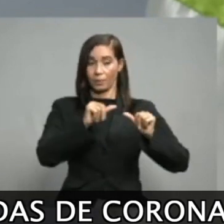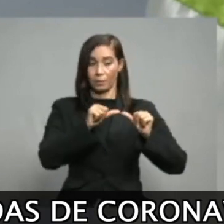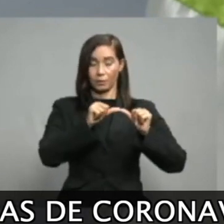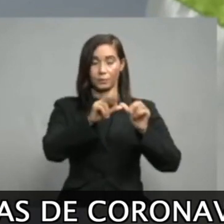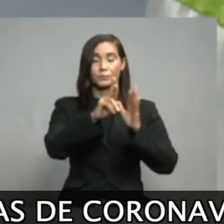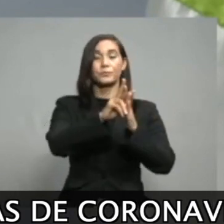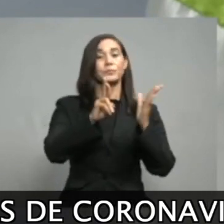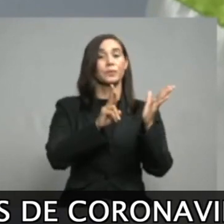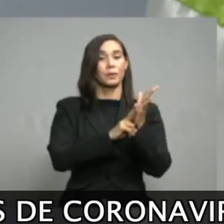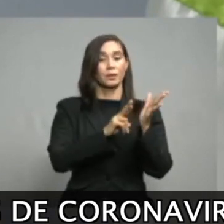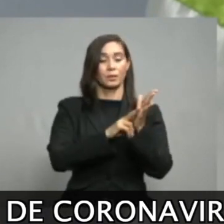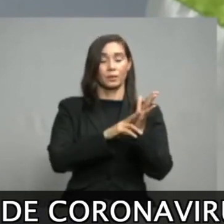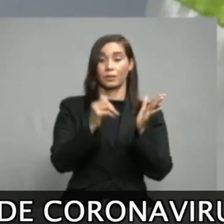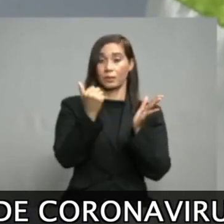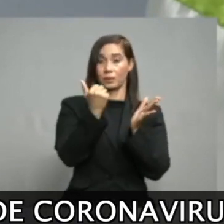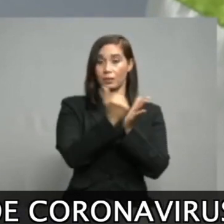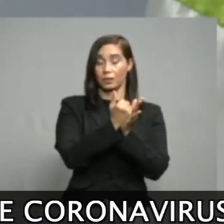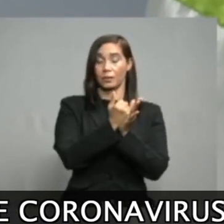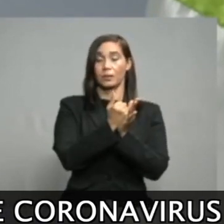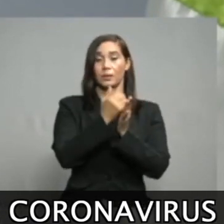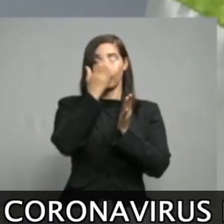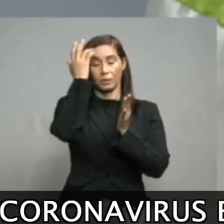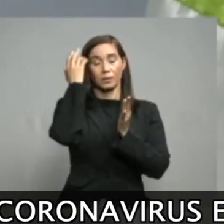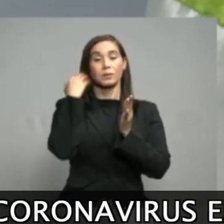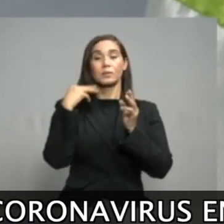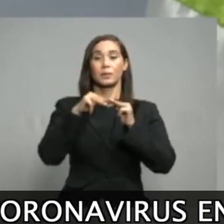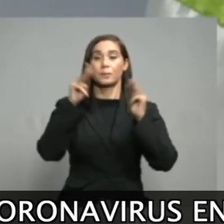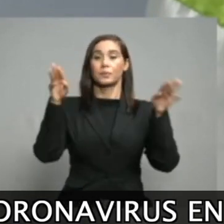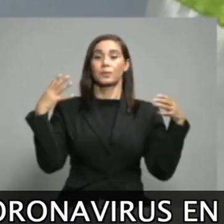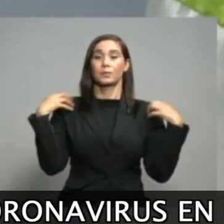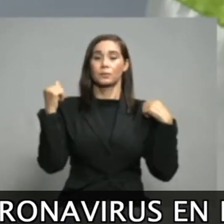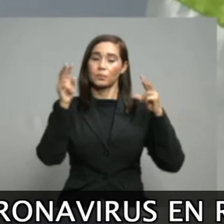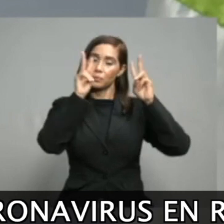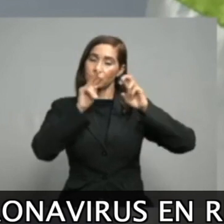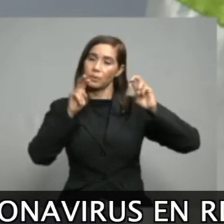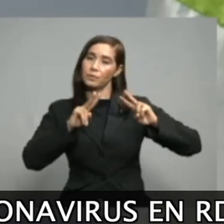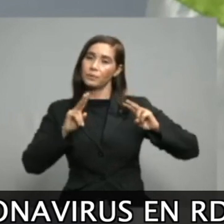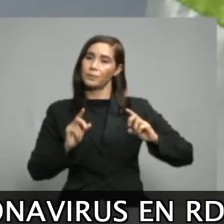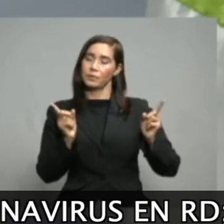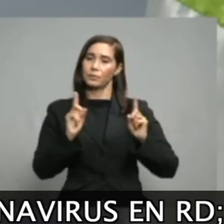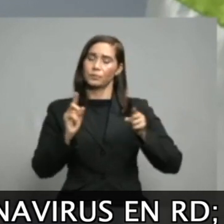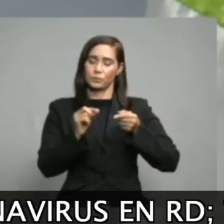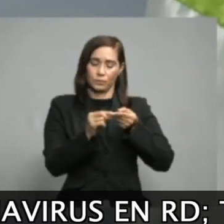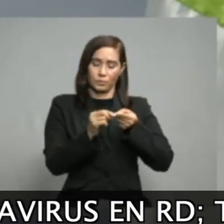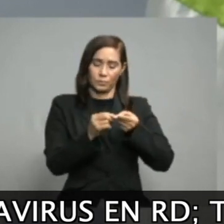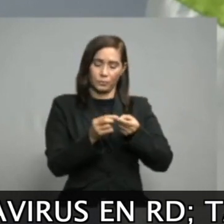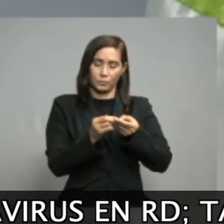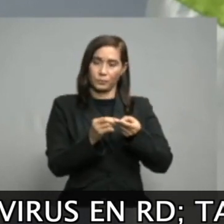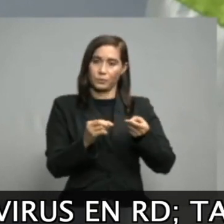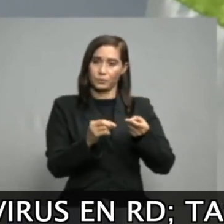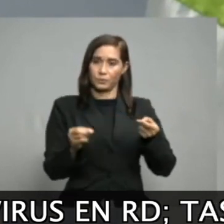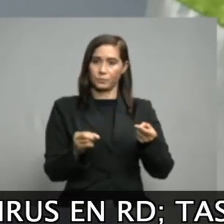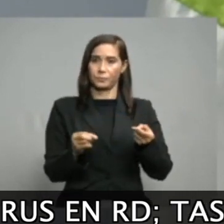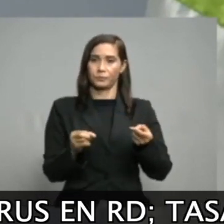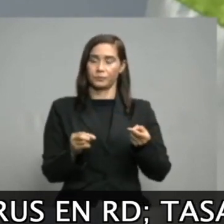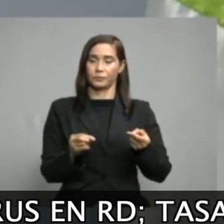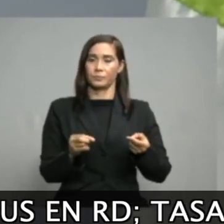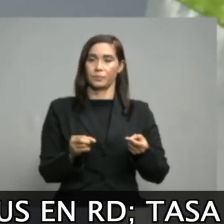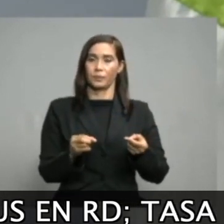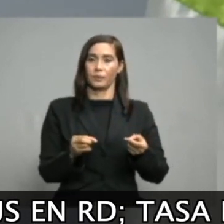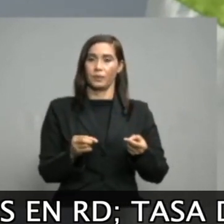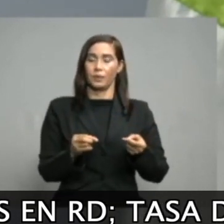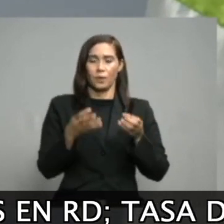del protocolo establecido por el Ministerio de Salud Pública, aplicada no de